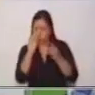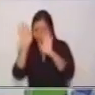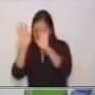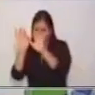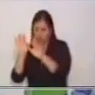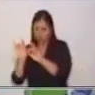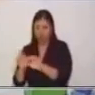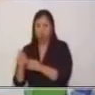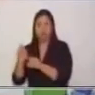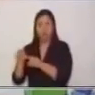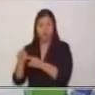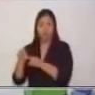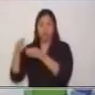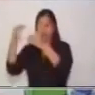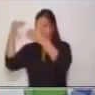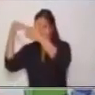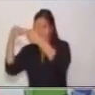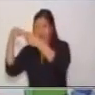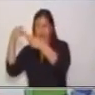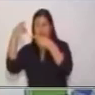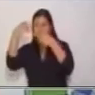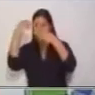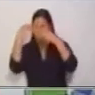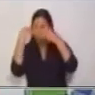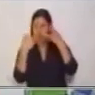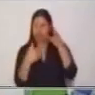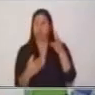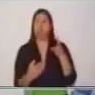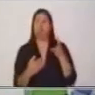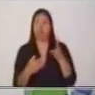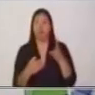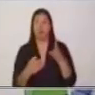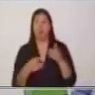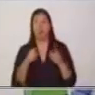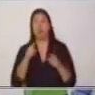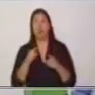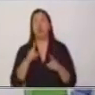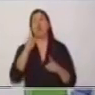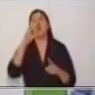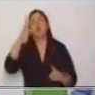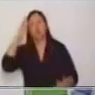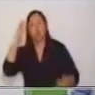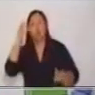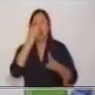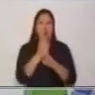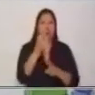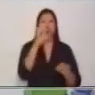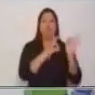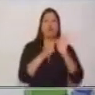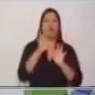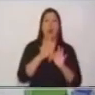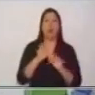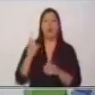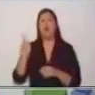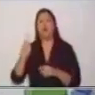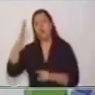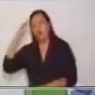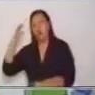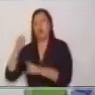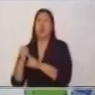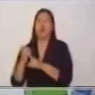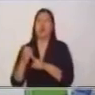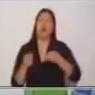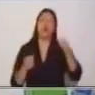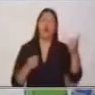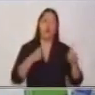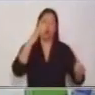vista objetivo. ¿Te recuerdas que también vimos la diferencia entre objetivo y subjetivo? Lo objetivo a la realidad,